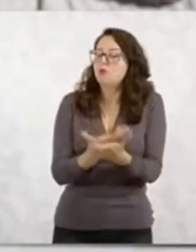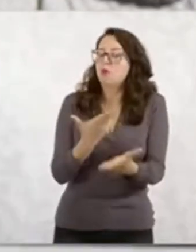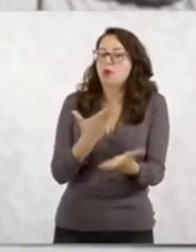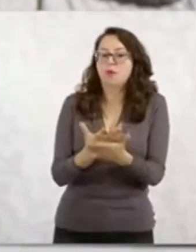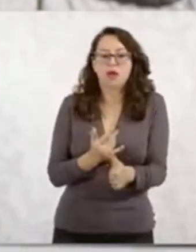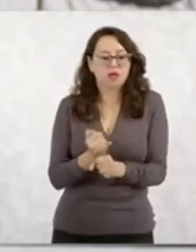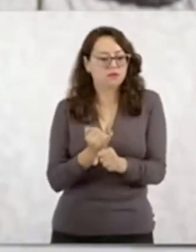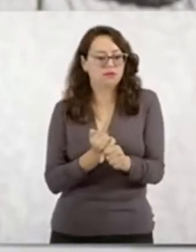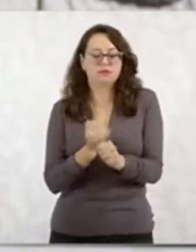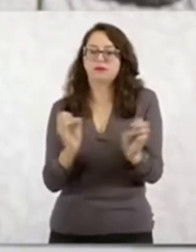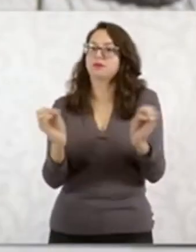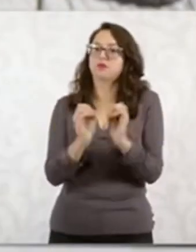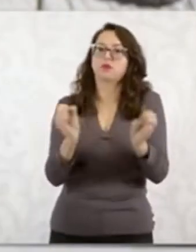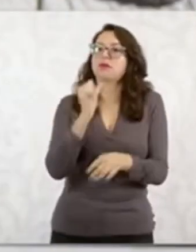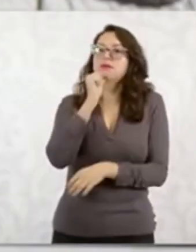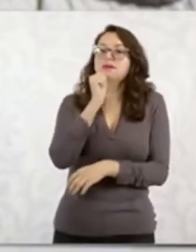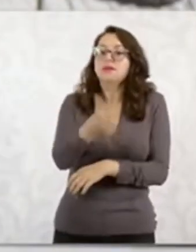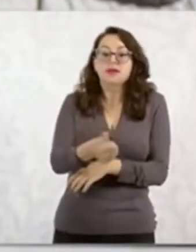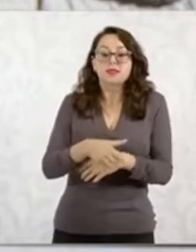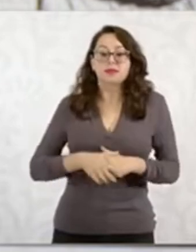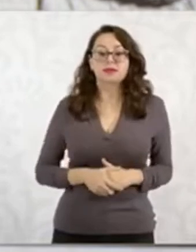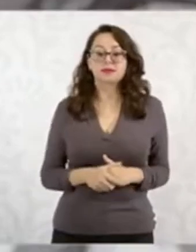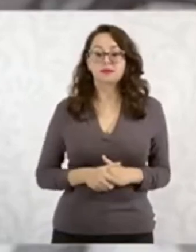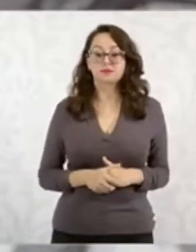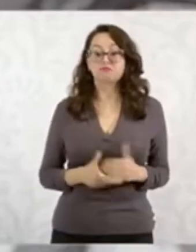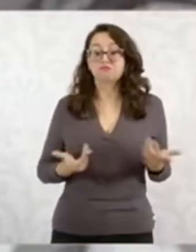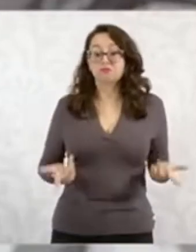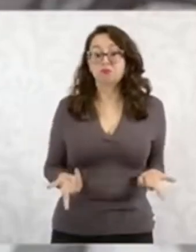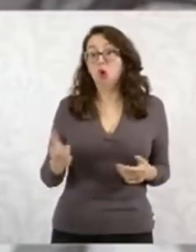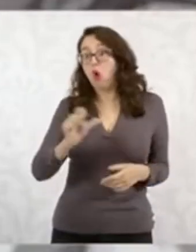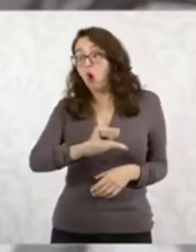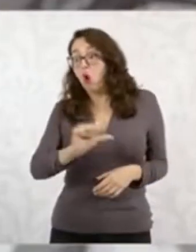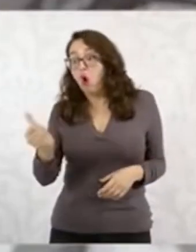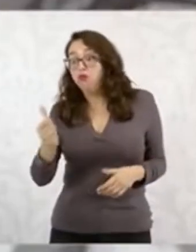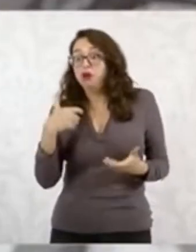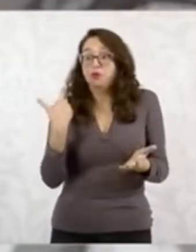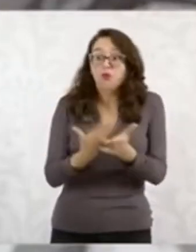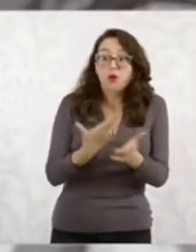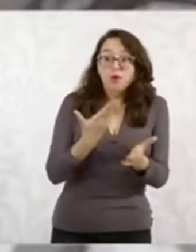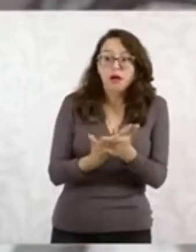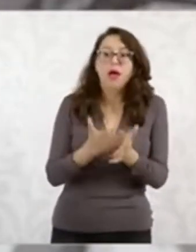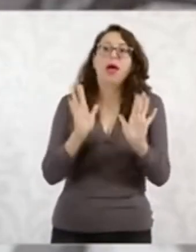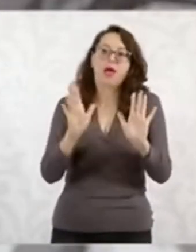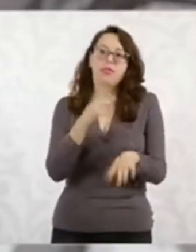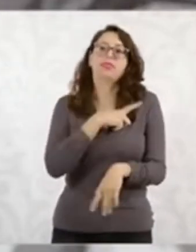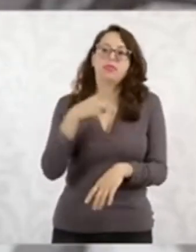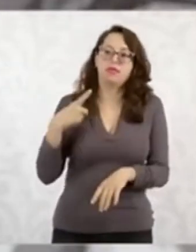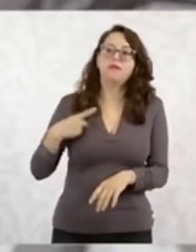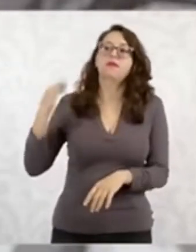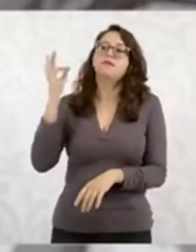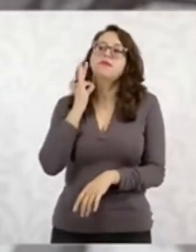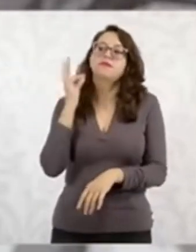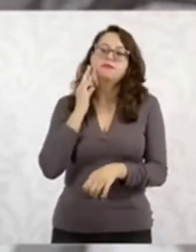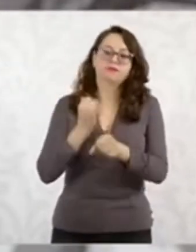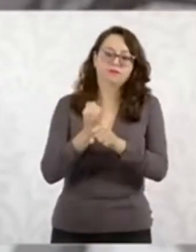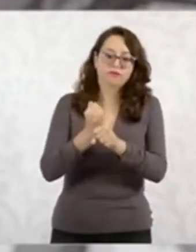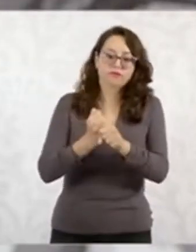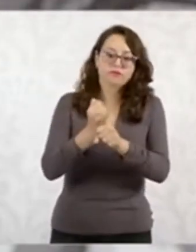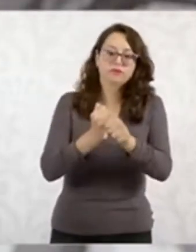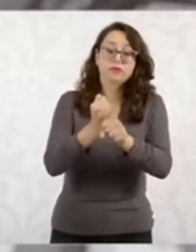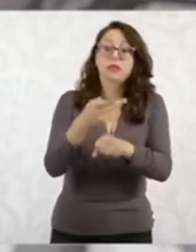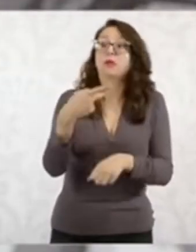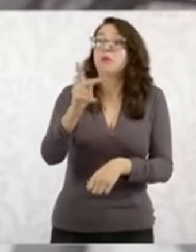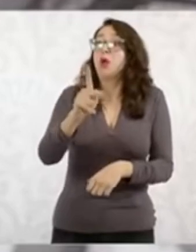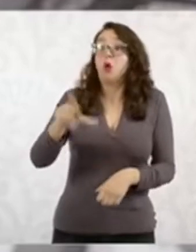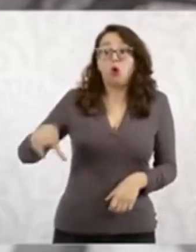Fiscalía General de la República. Si hay otra cosa, pues lo tiene que decir la propia Fiscalía. Pero el gobierno no tiene por qué investigar algo que